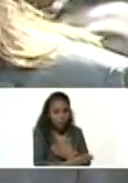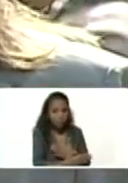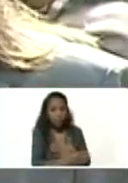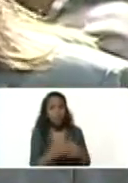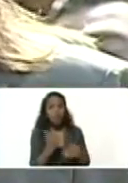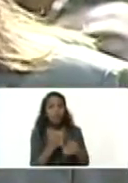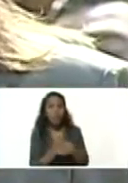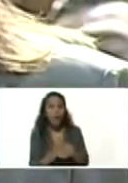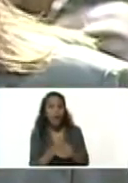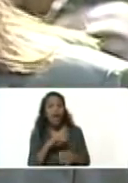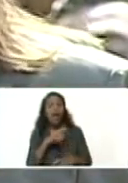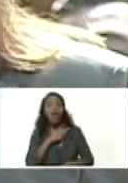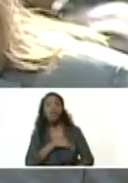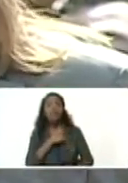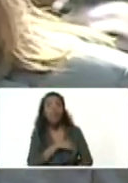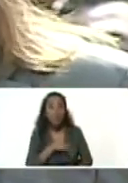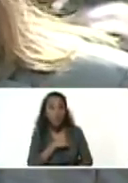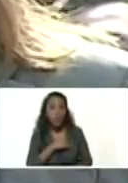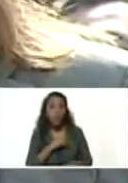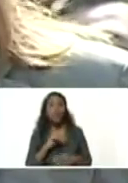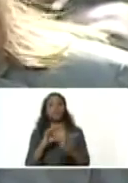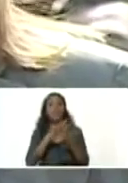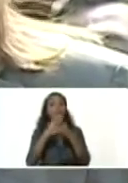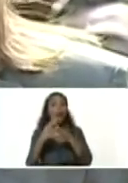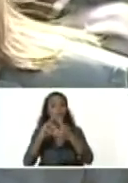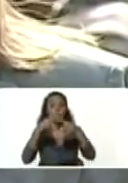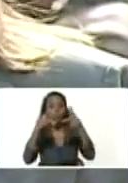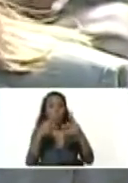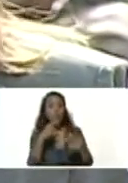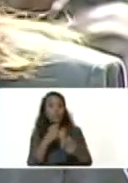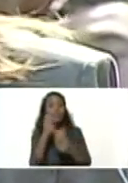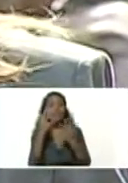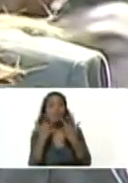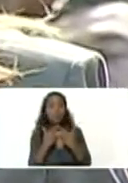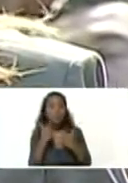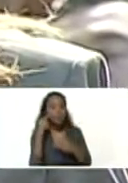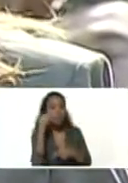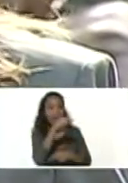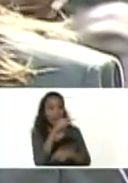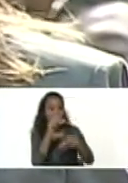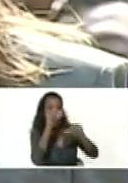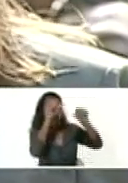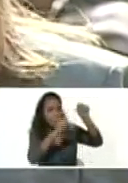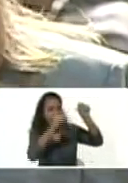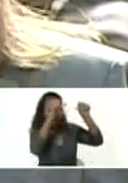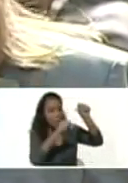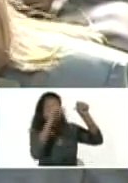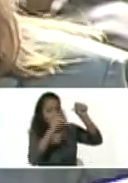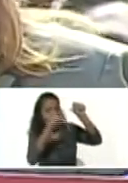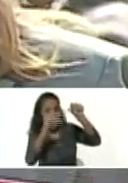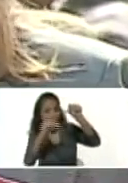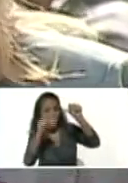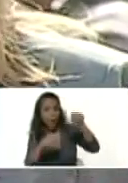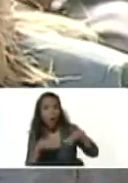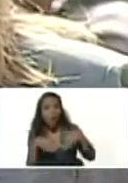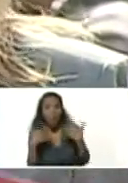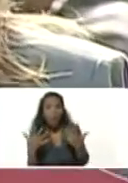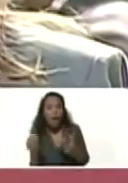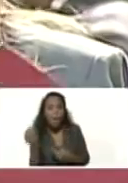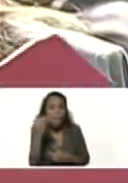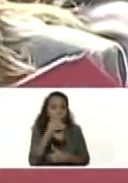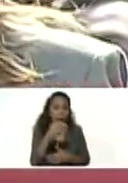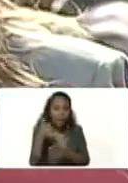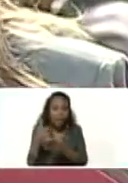la gran misión Barrio Nuevo, Barrio Tricolor. Se hace el diagnóstico en ese templo, cuáles son las prioridades. Y se